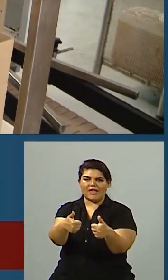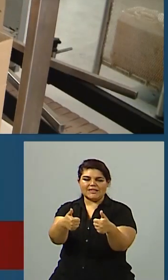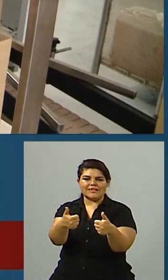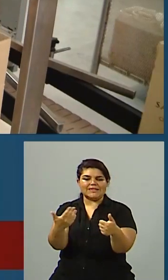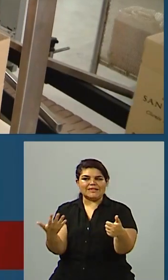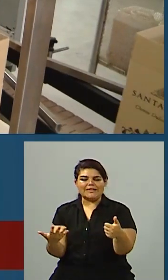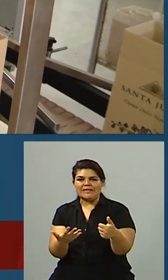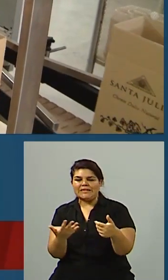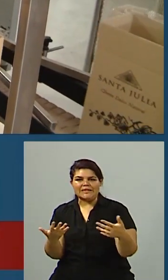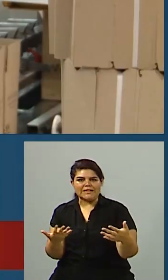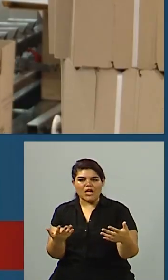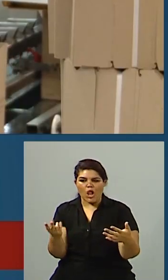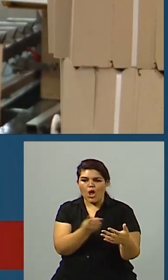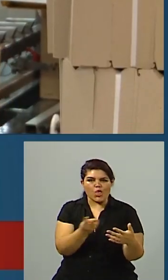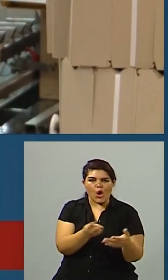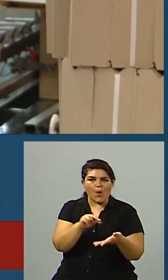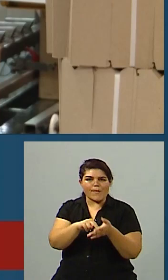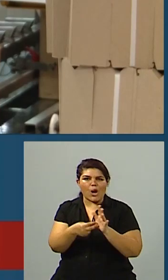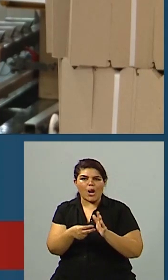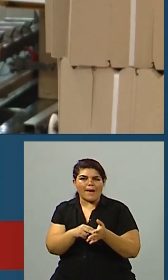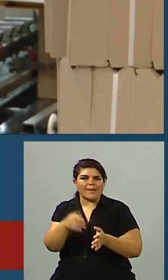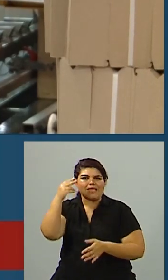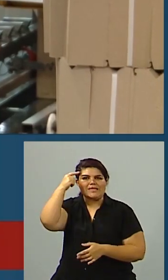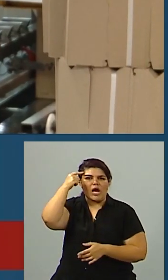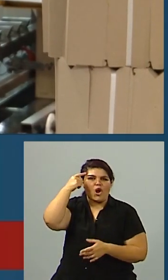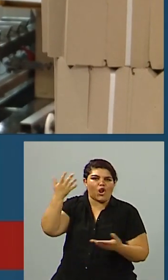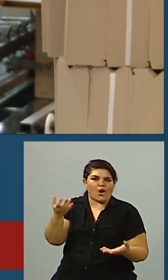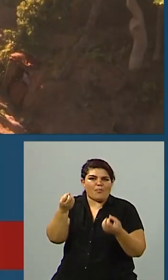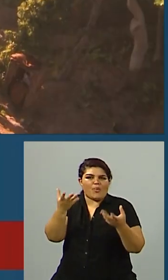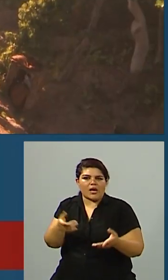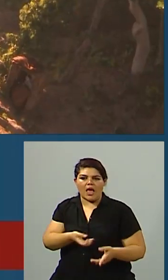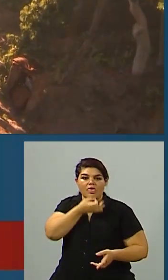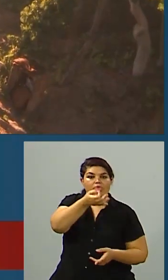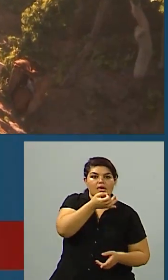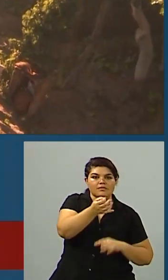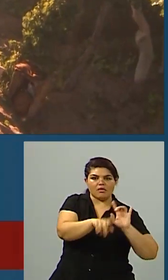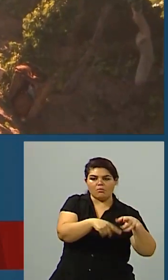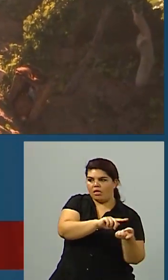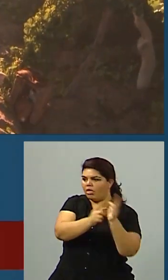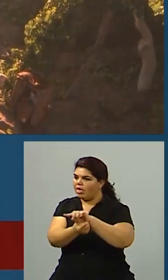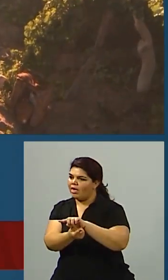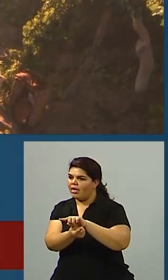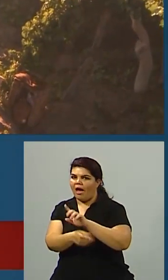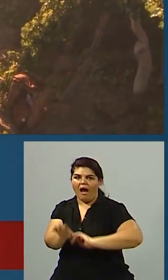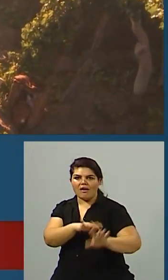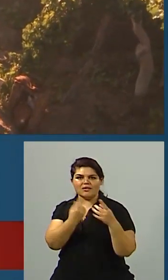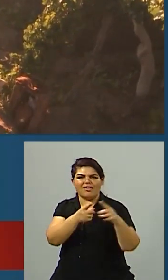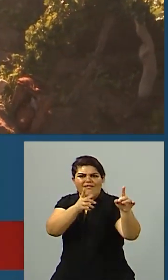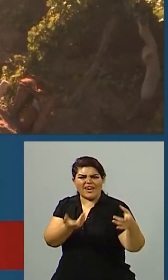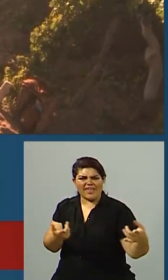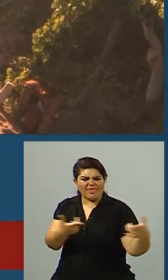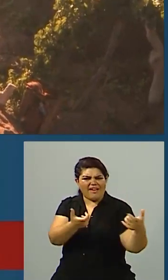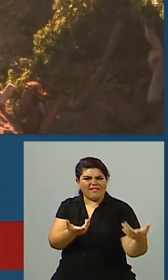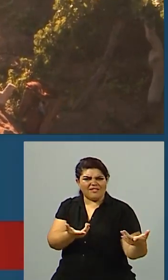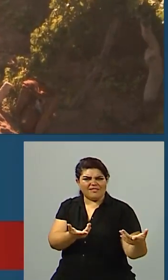casi psicopatológicos, digamos, de decir una cosa y hacer otra. Claro. ¿Sí? Aunque algunos lo ven como una picardía, otros lo ven como una táctica o